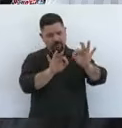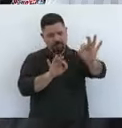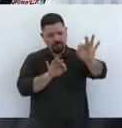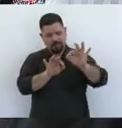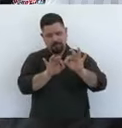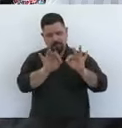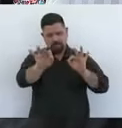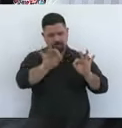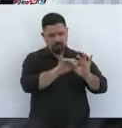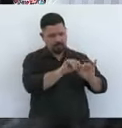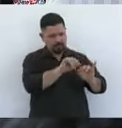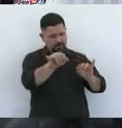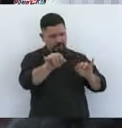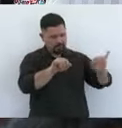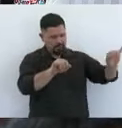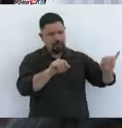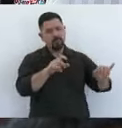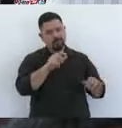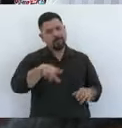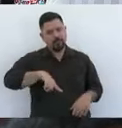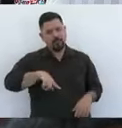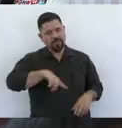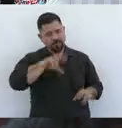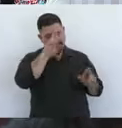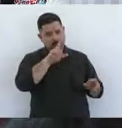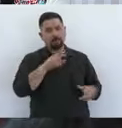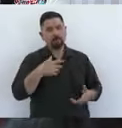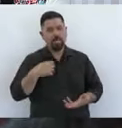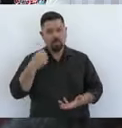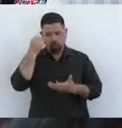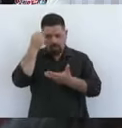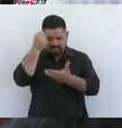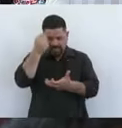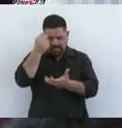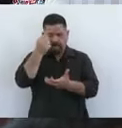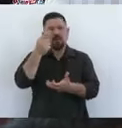los gobiernos. Pero les va a llegar directo a ustedes.